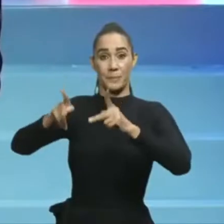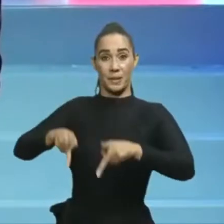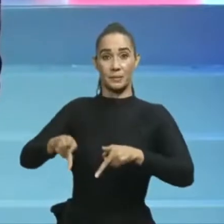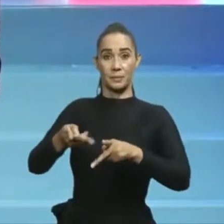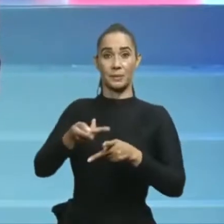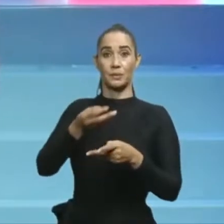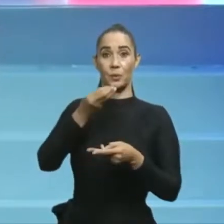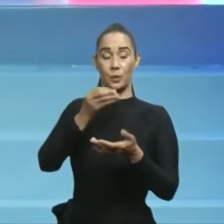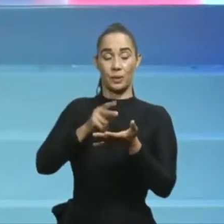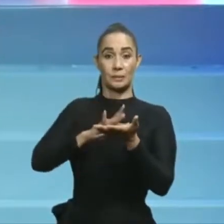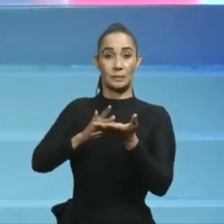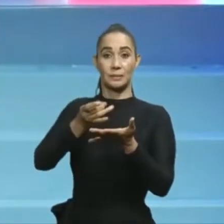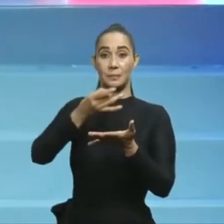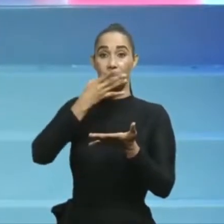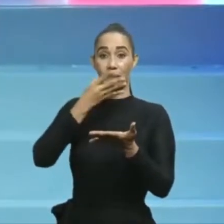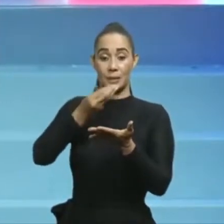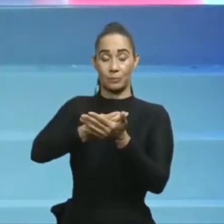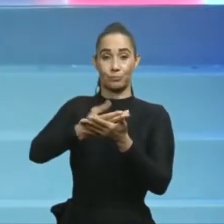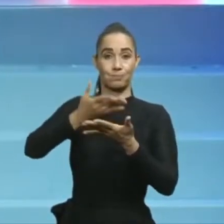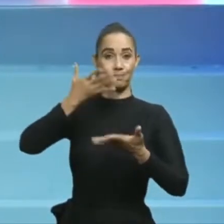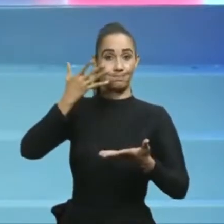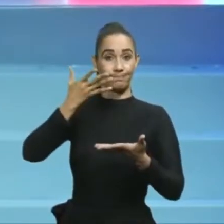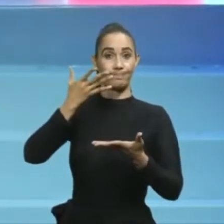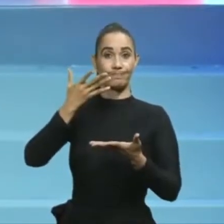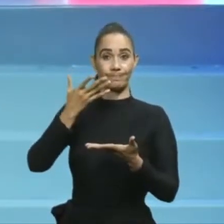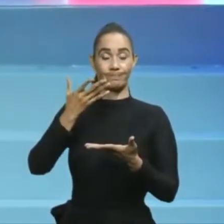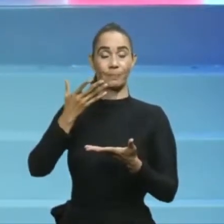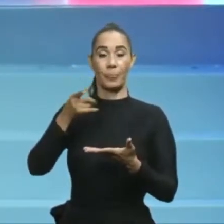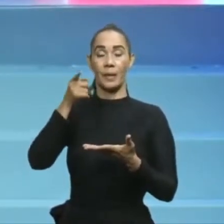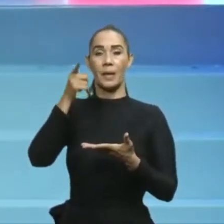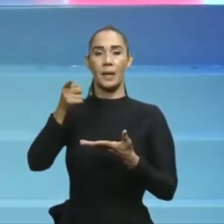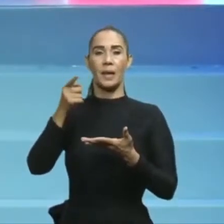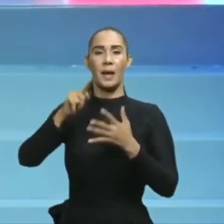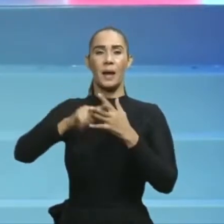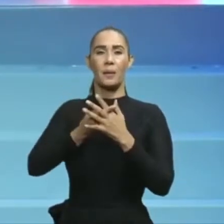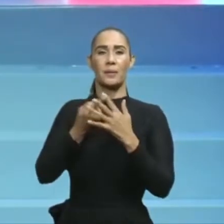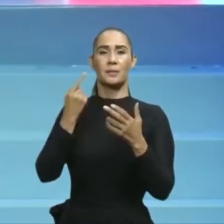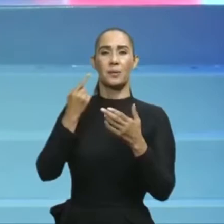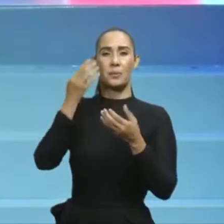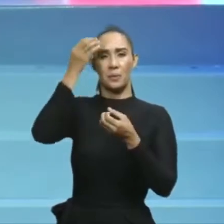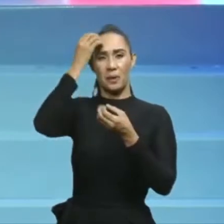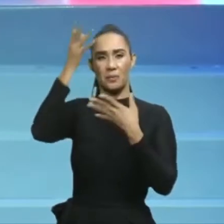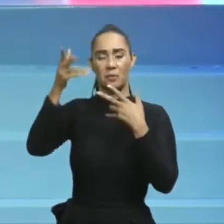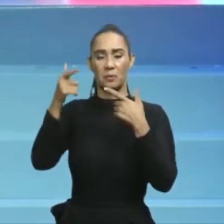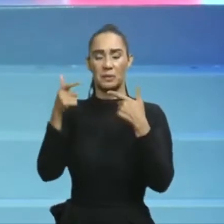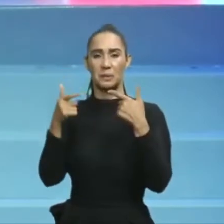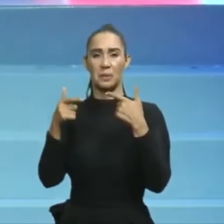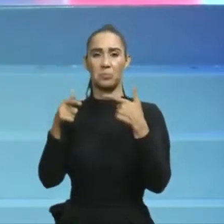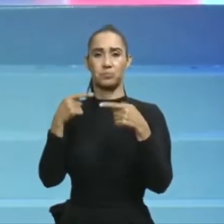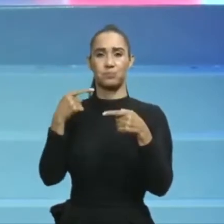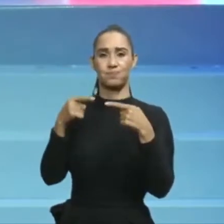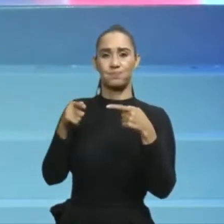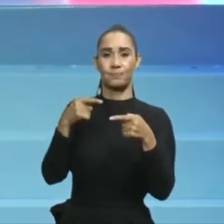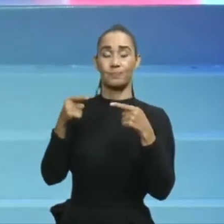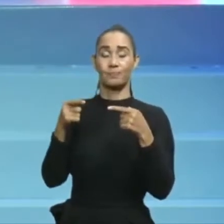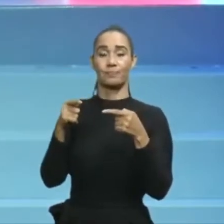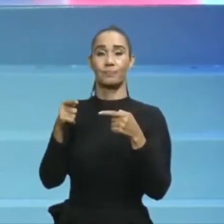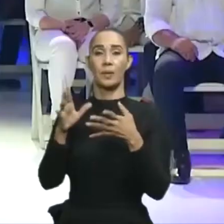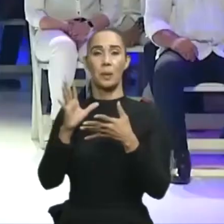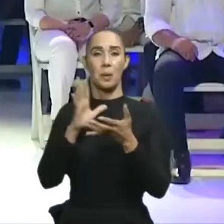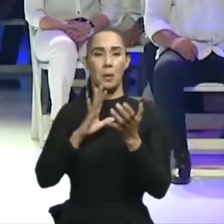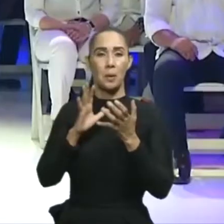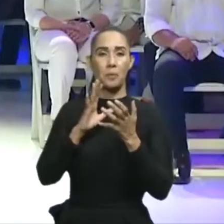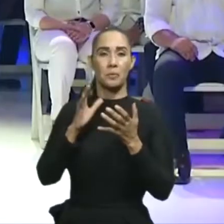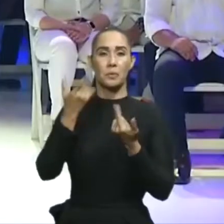creo en al principio una distorsión debido a los problemas de logística internacional en